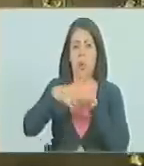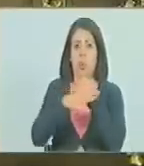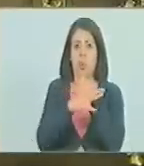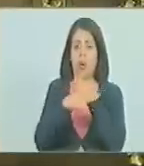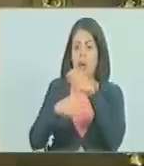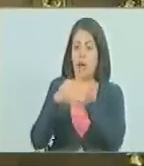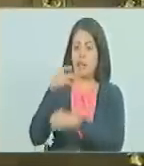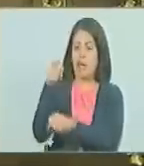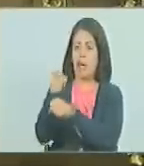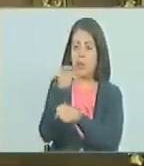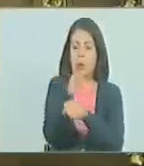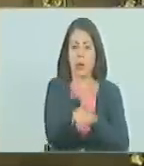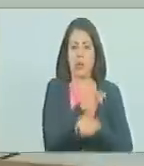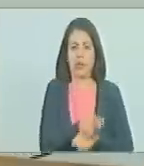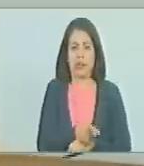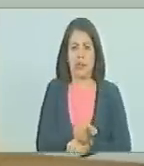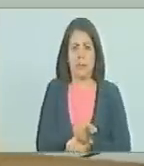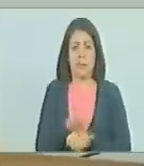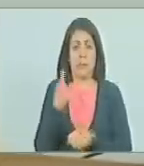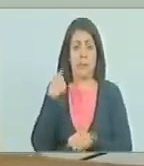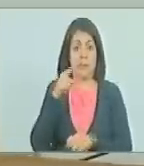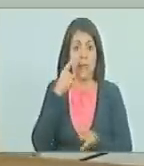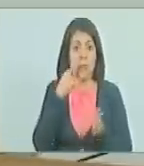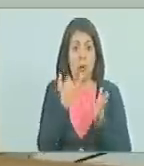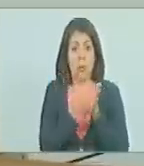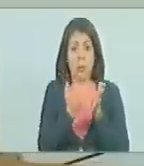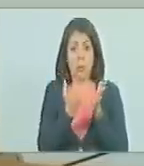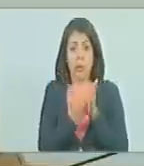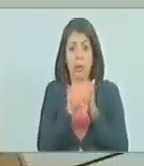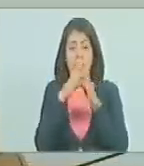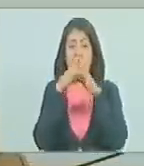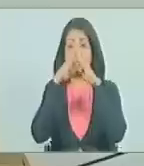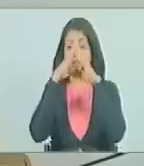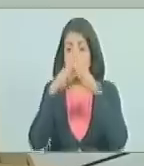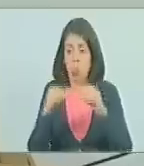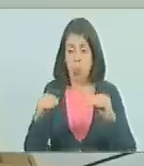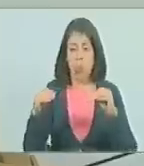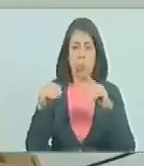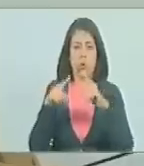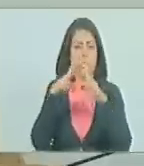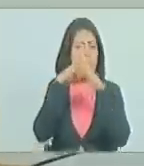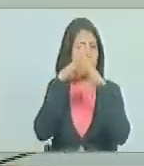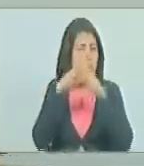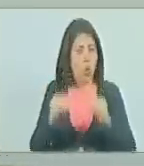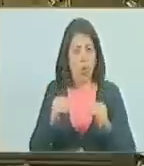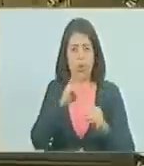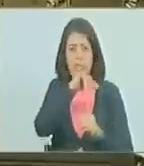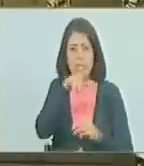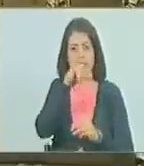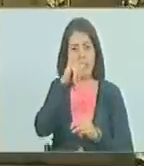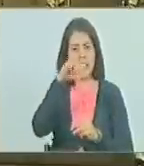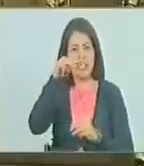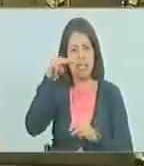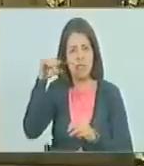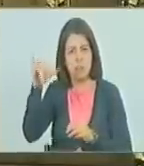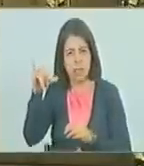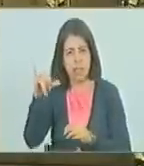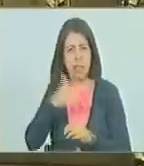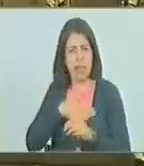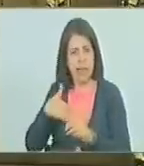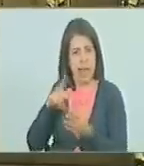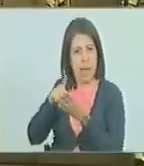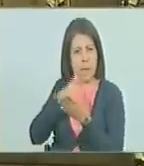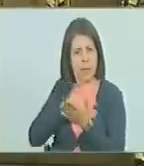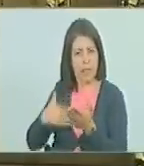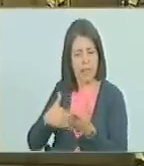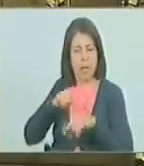haces esto y haces esto otro. Tenemos las pruebas de todo eso, de todo lo que Jimmy Story les decía. ¿Y cómo